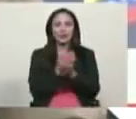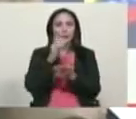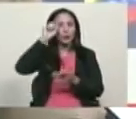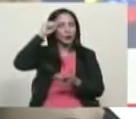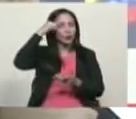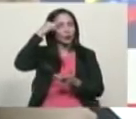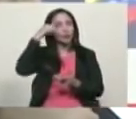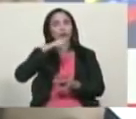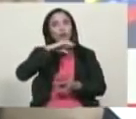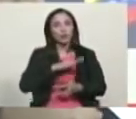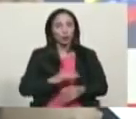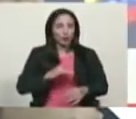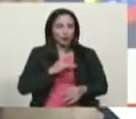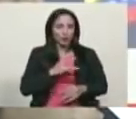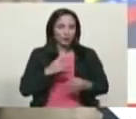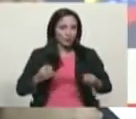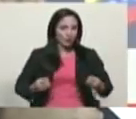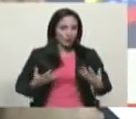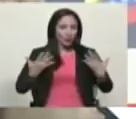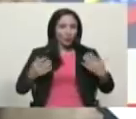Y nosotros sentir su fuerza,